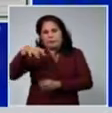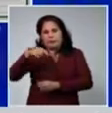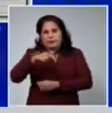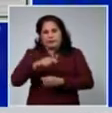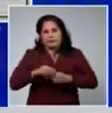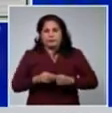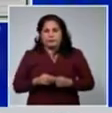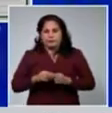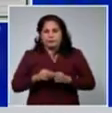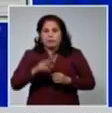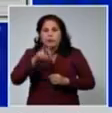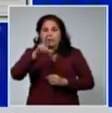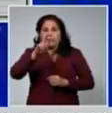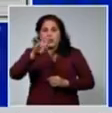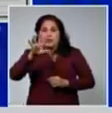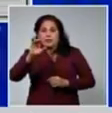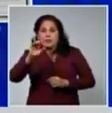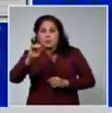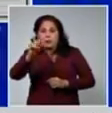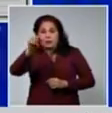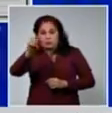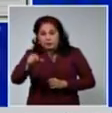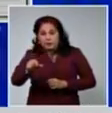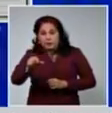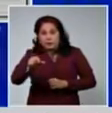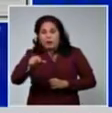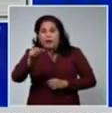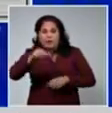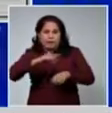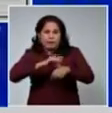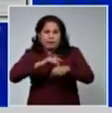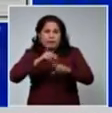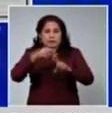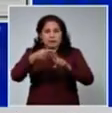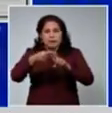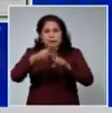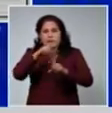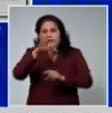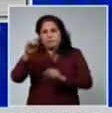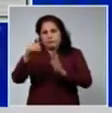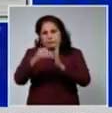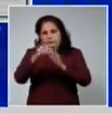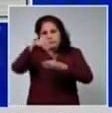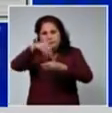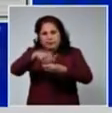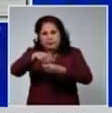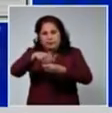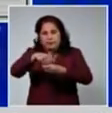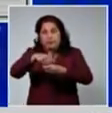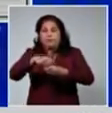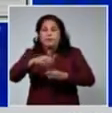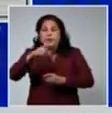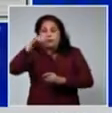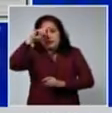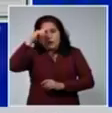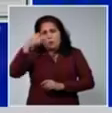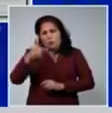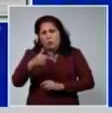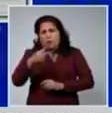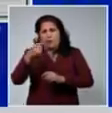de los 150,3 por 100.000 habitantes sangrado una actividad en la palma